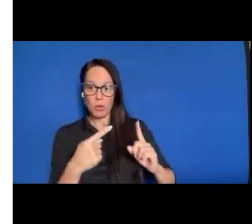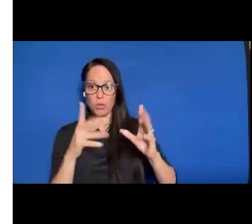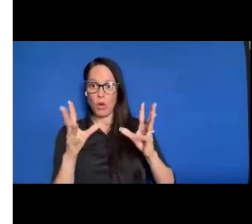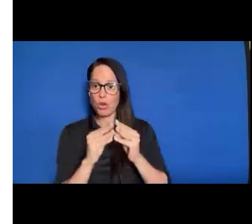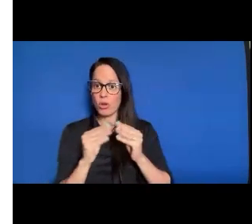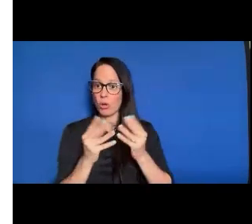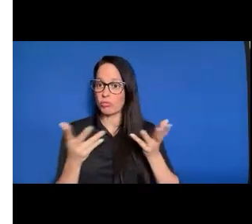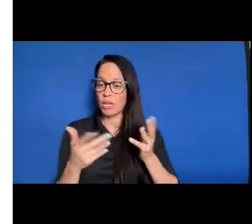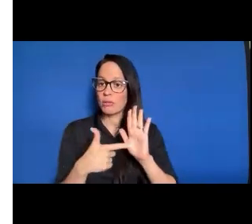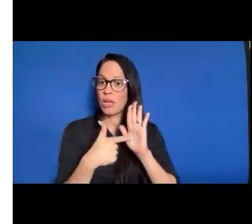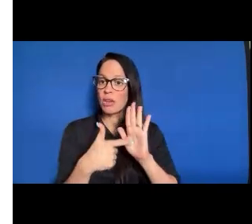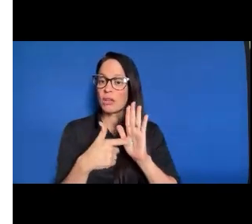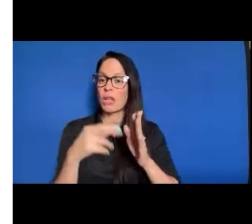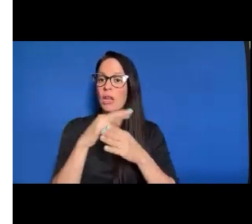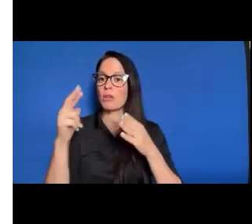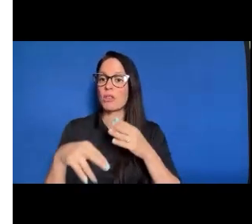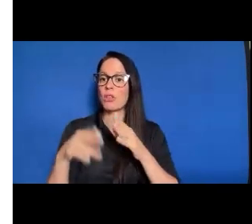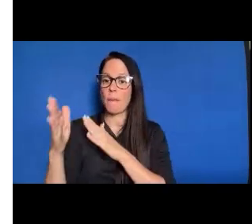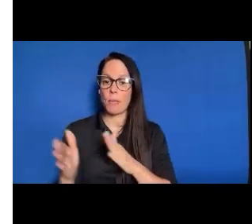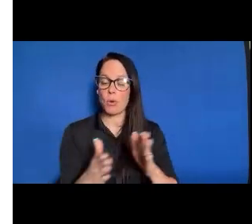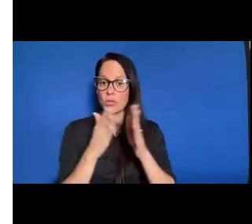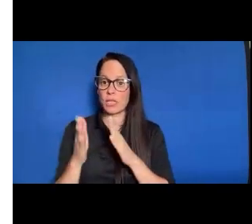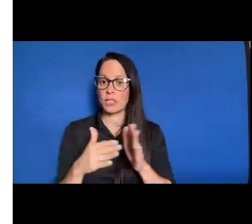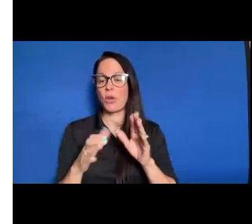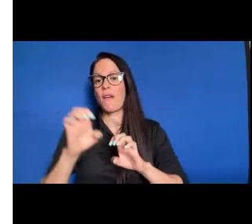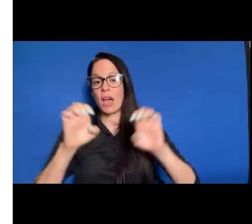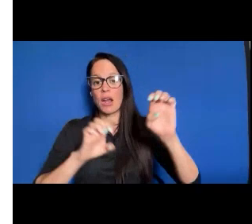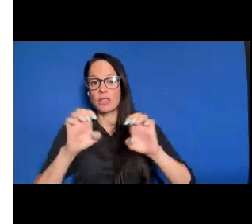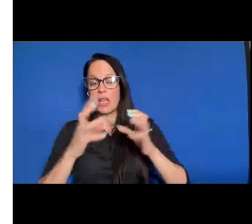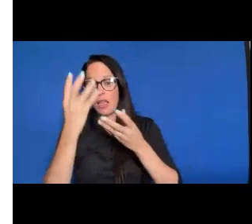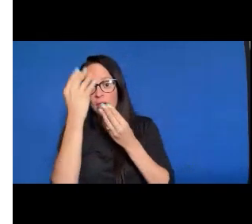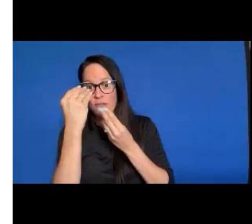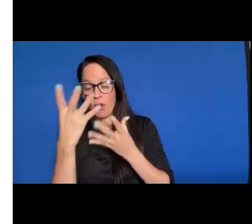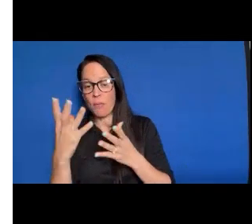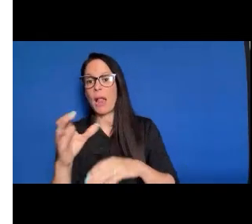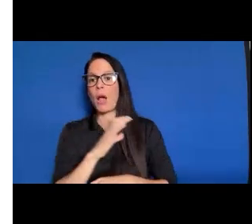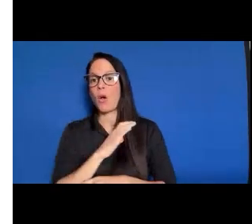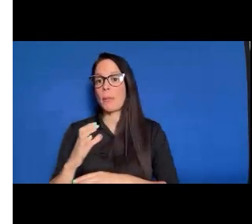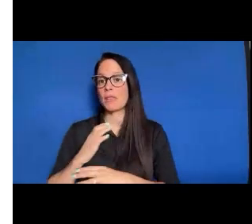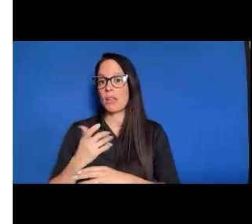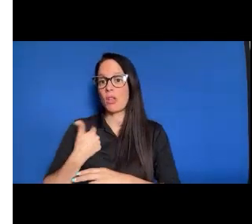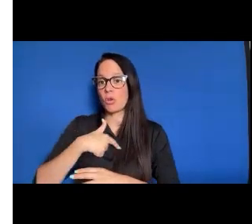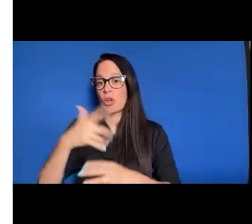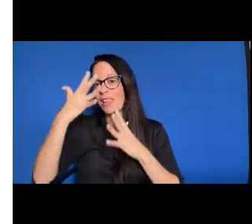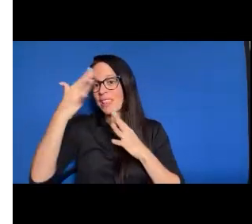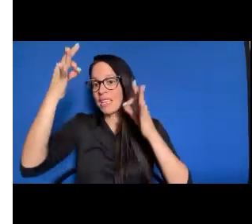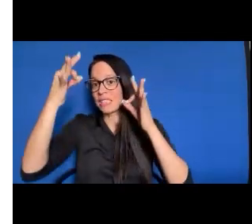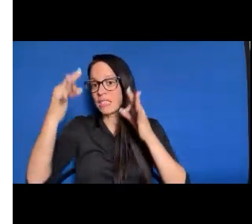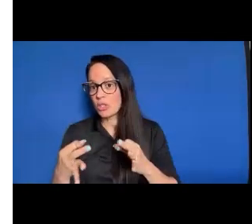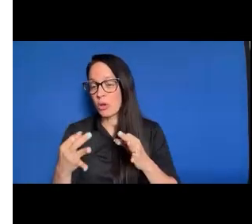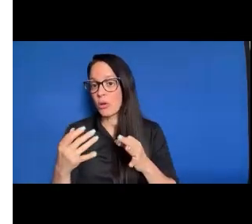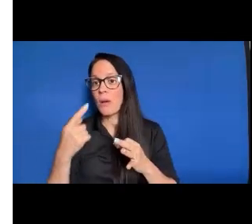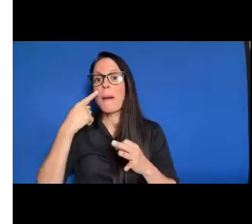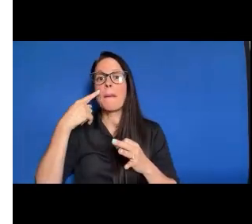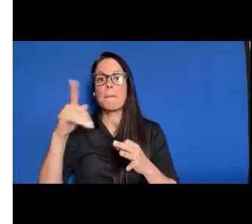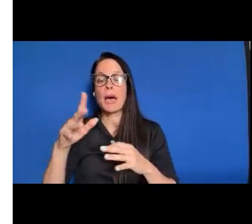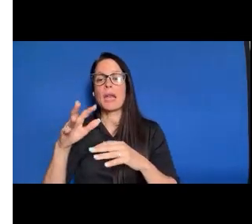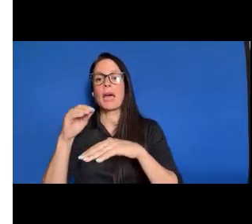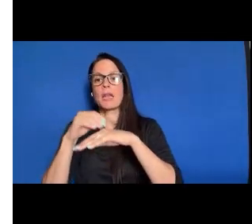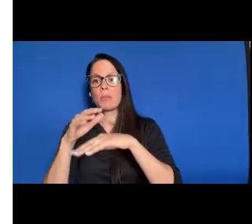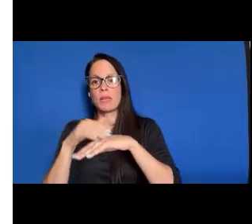del proceso de evaluación de propuestas e informar al comité sobre la decisión del mismo para la recomendación de propuestas al secretario de